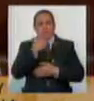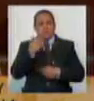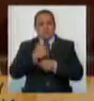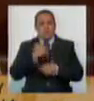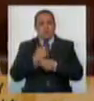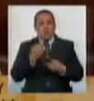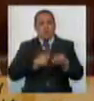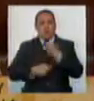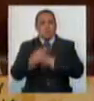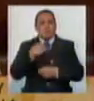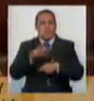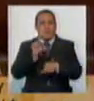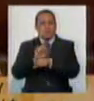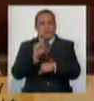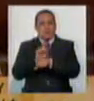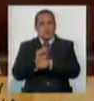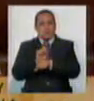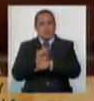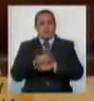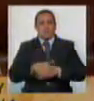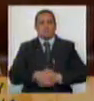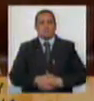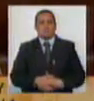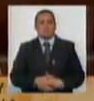comercial, educativa e industrial.